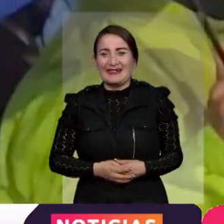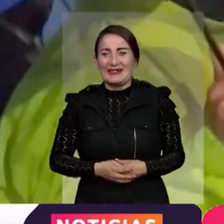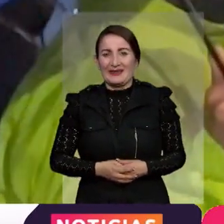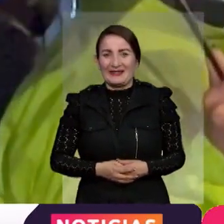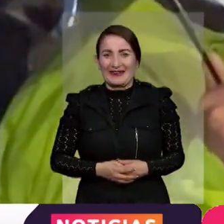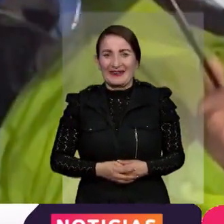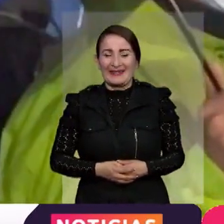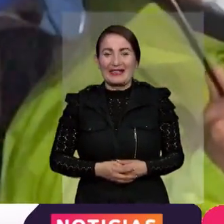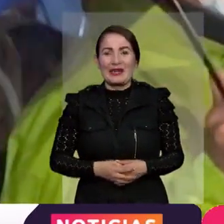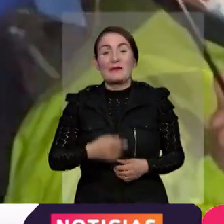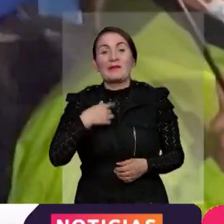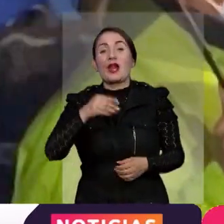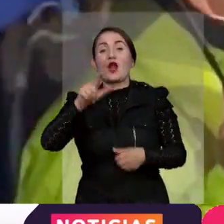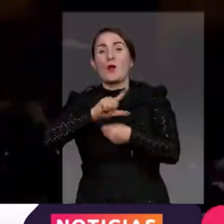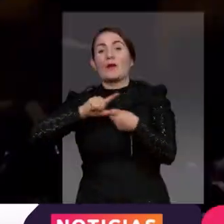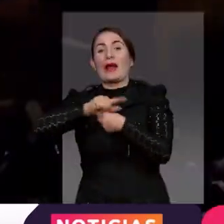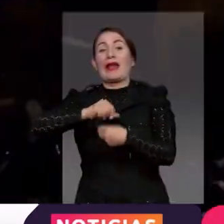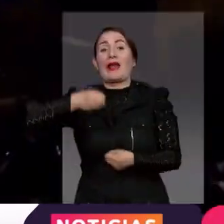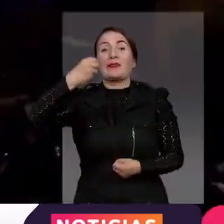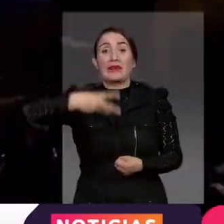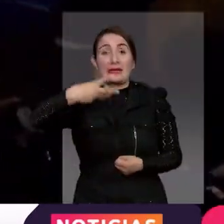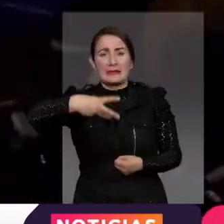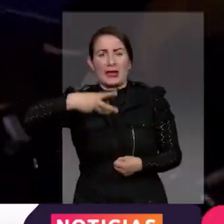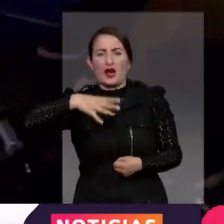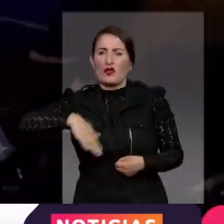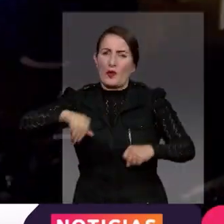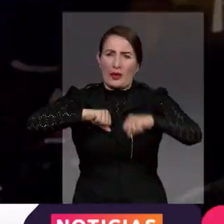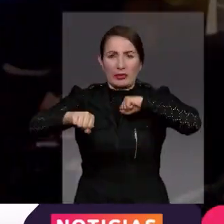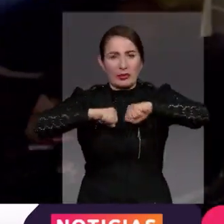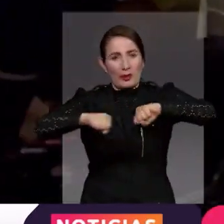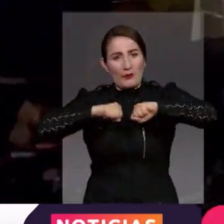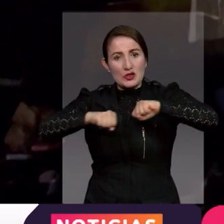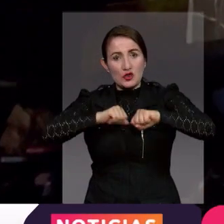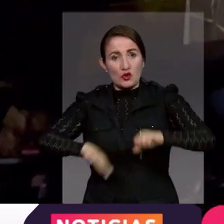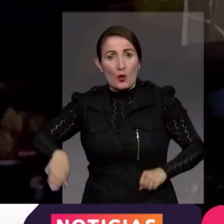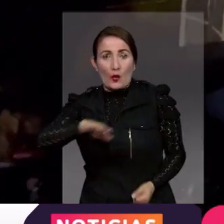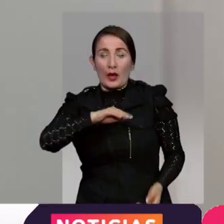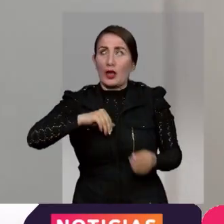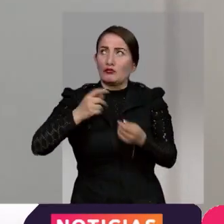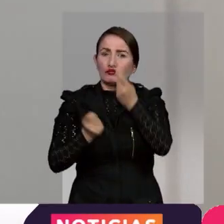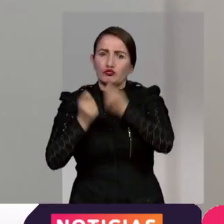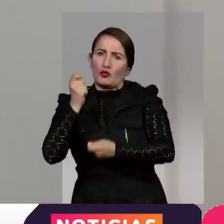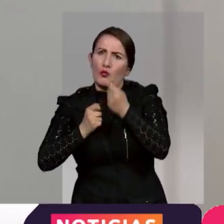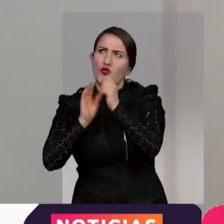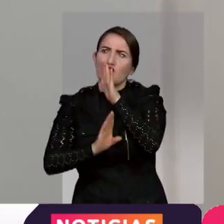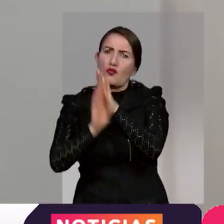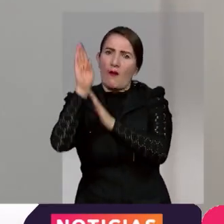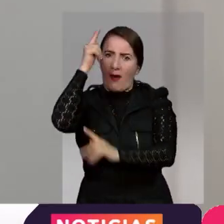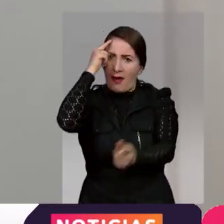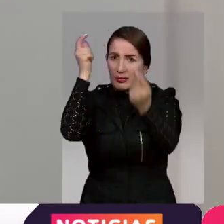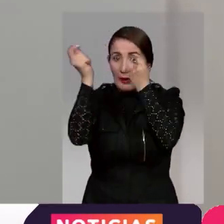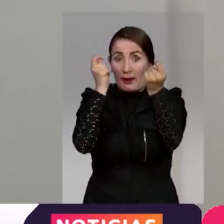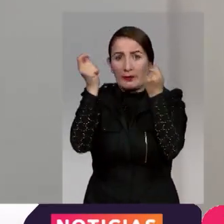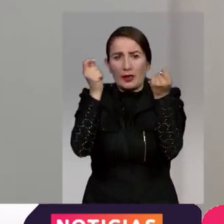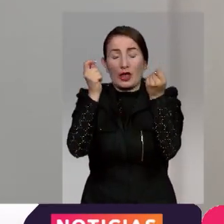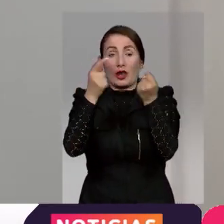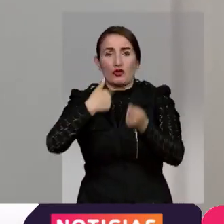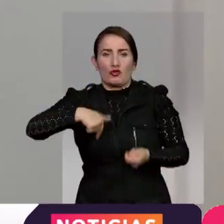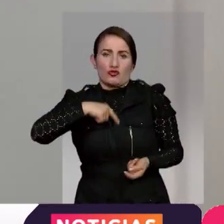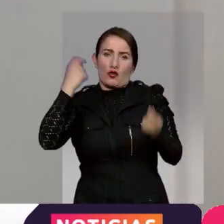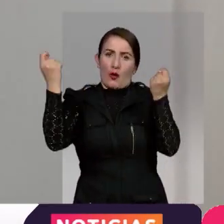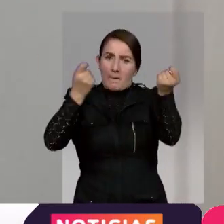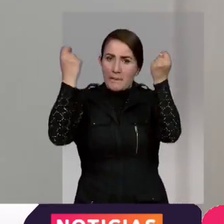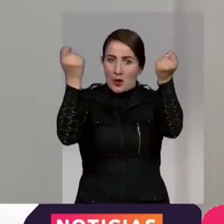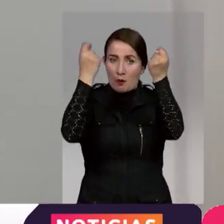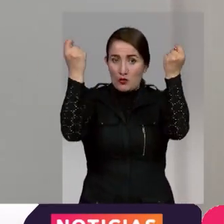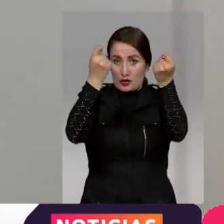en la localidad tercera, además de aportar a la reactivación económica de la comunidad. Y es una estrategia para promocionar